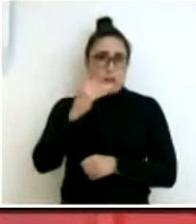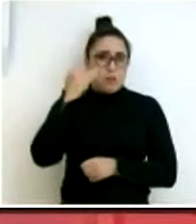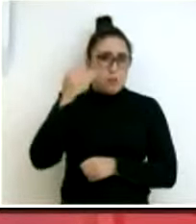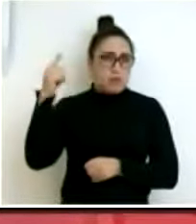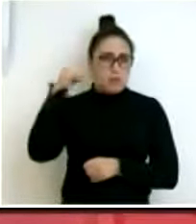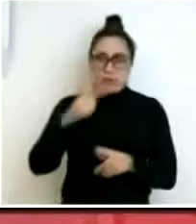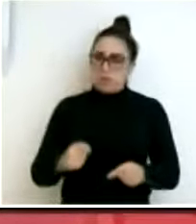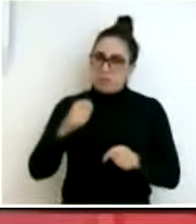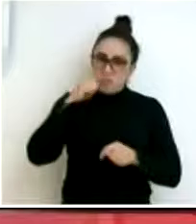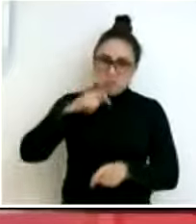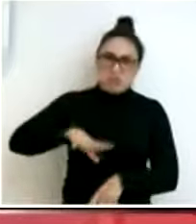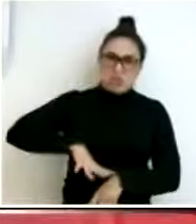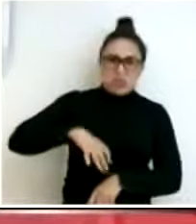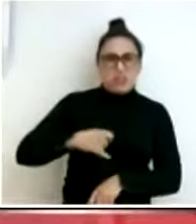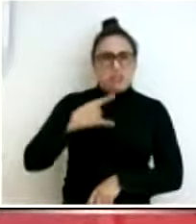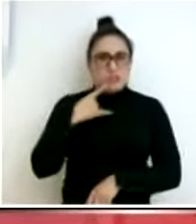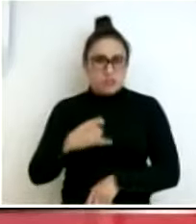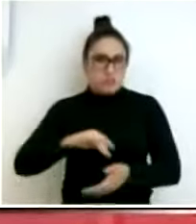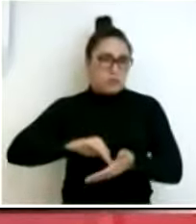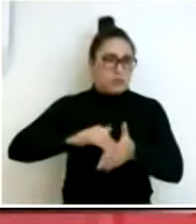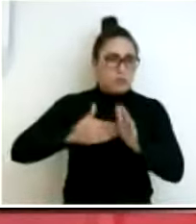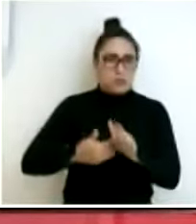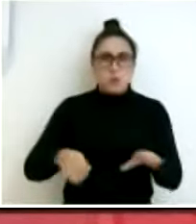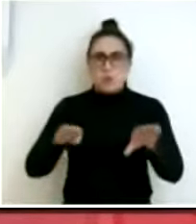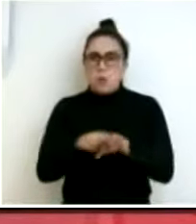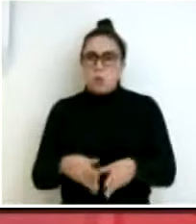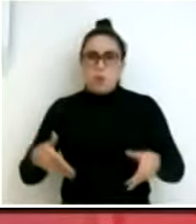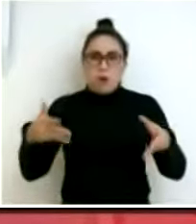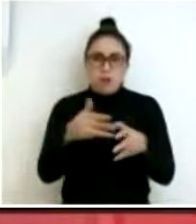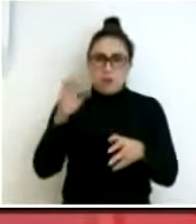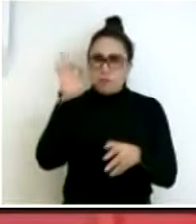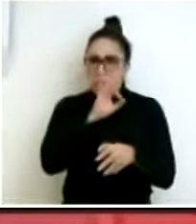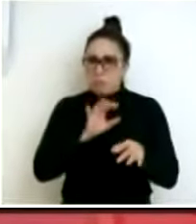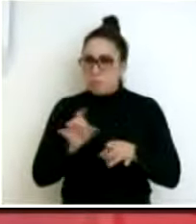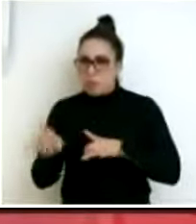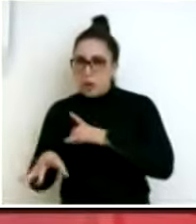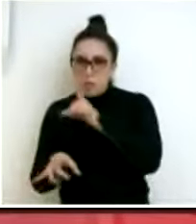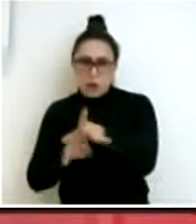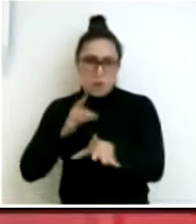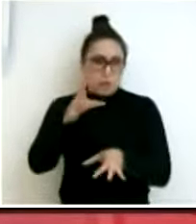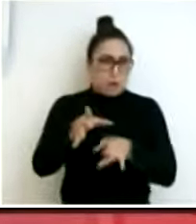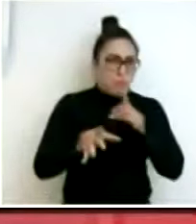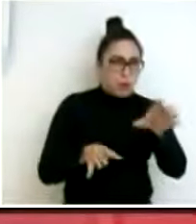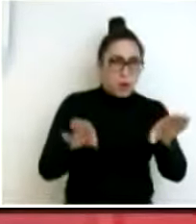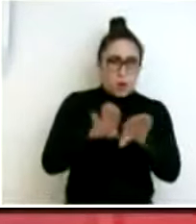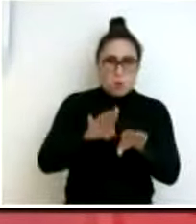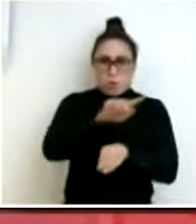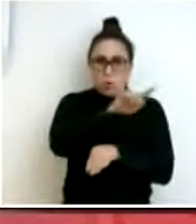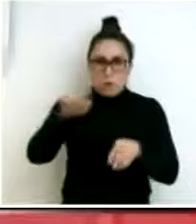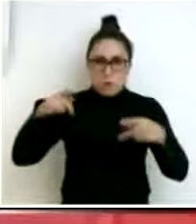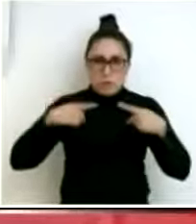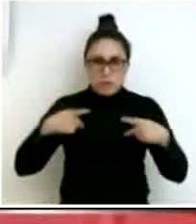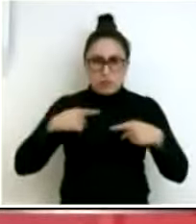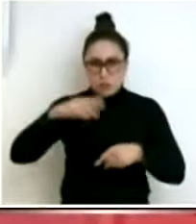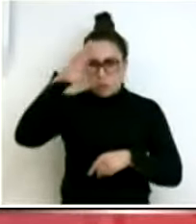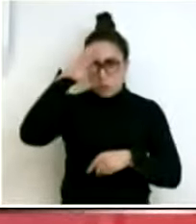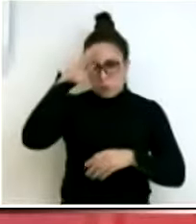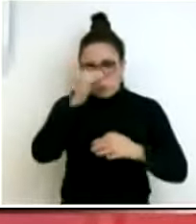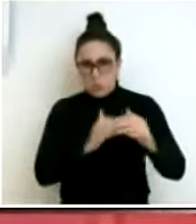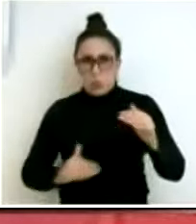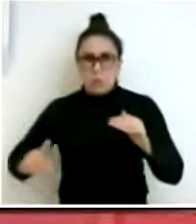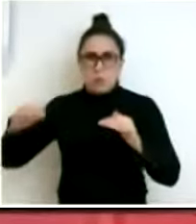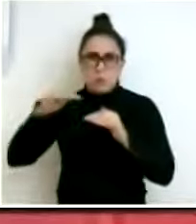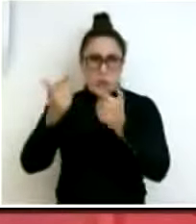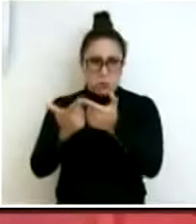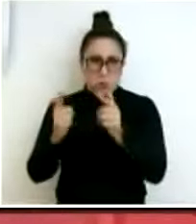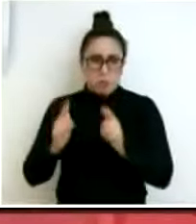adversidad y logran hazañas ante poderes inmensamente superiores,